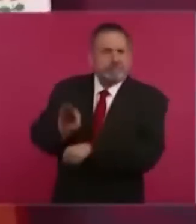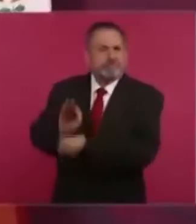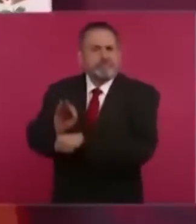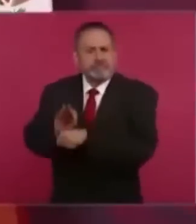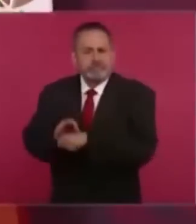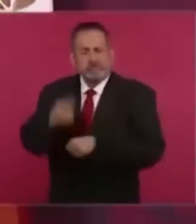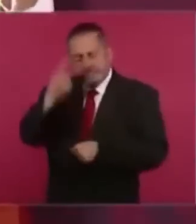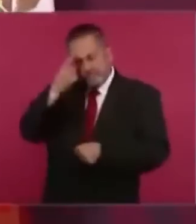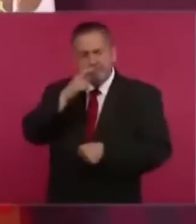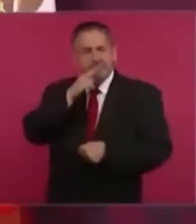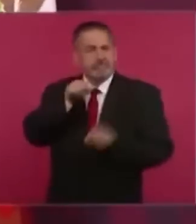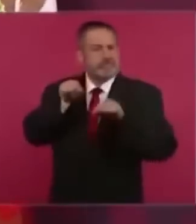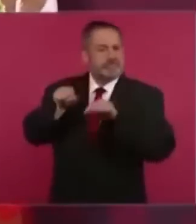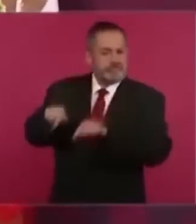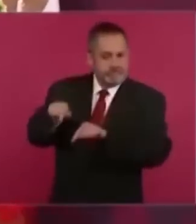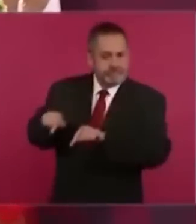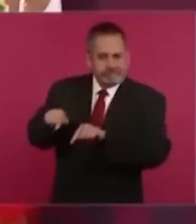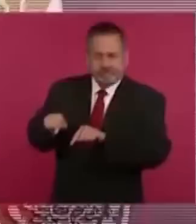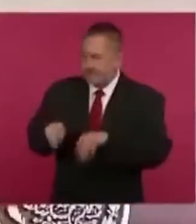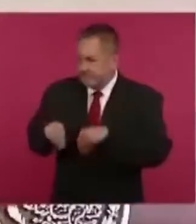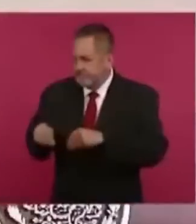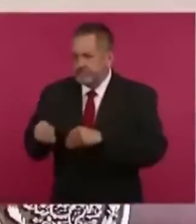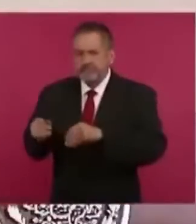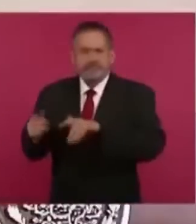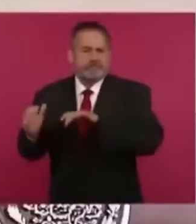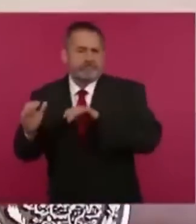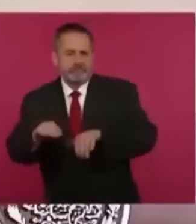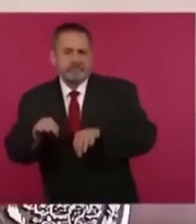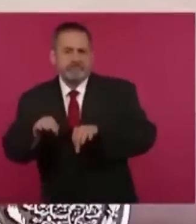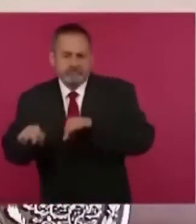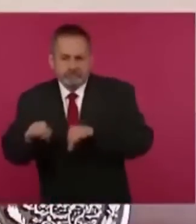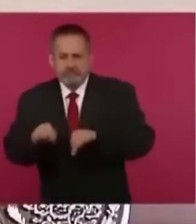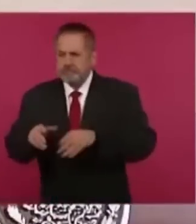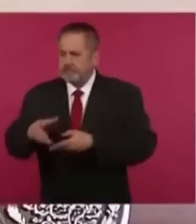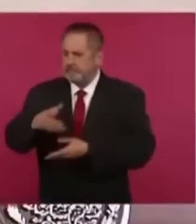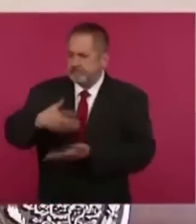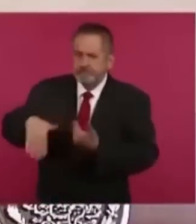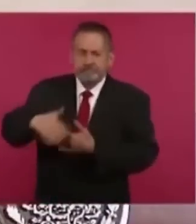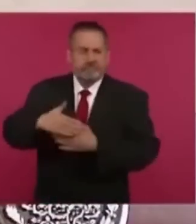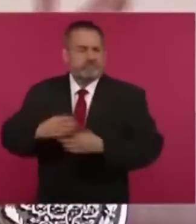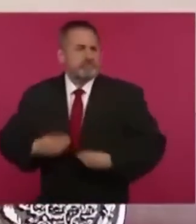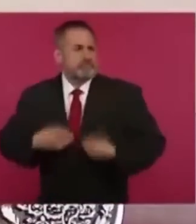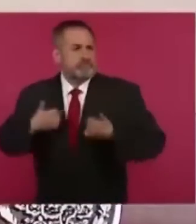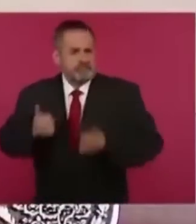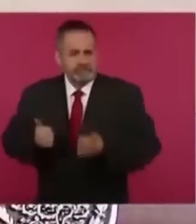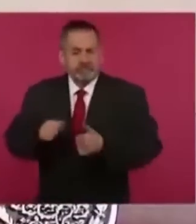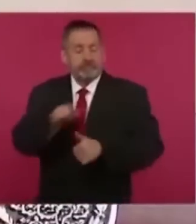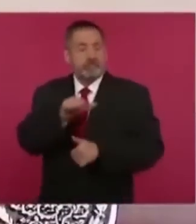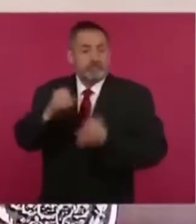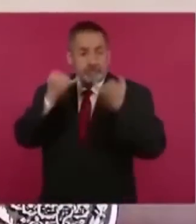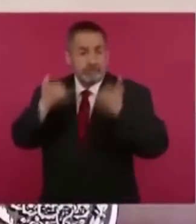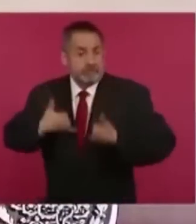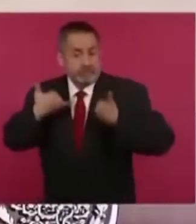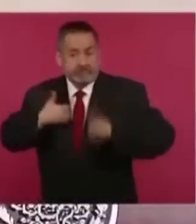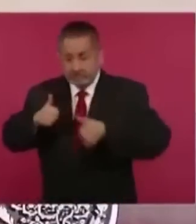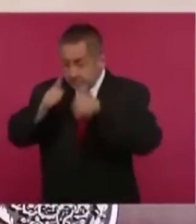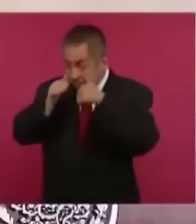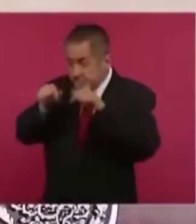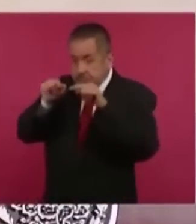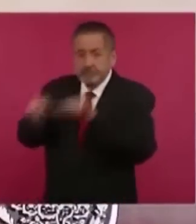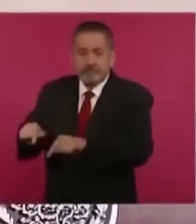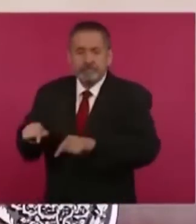procuren que haya empleos que haya bienestar que se atienda a los jóvenes